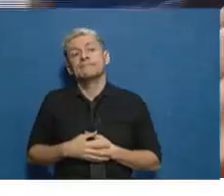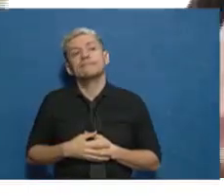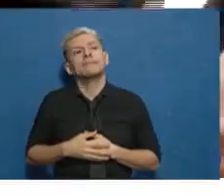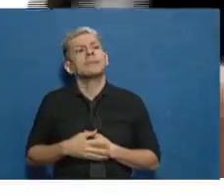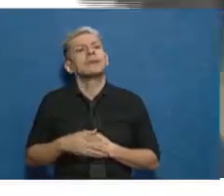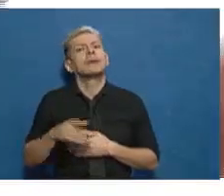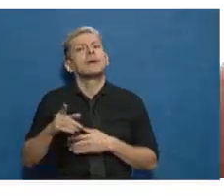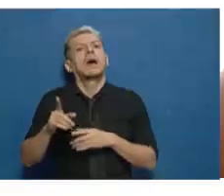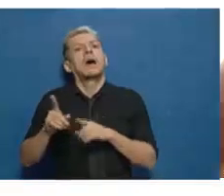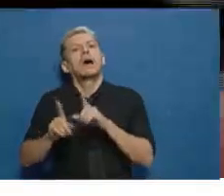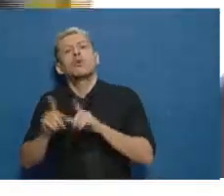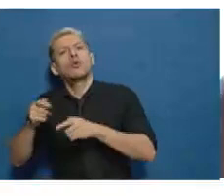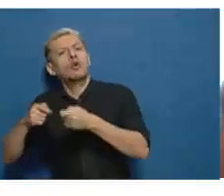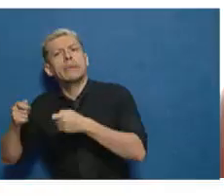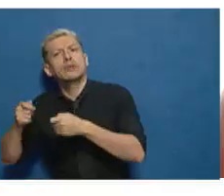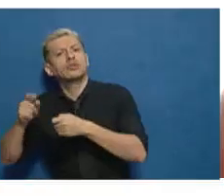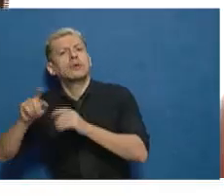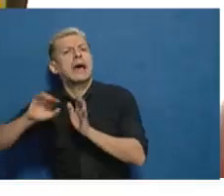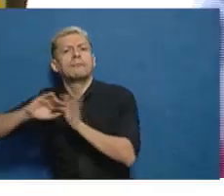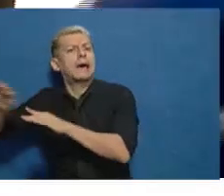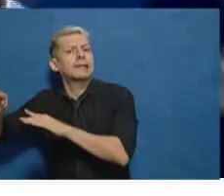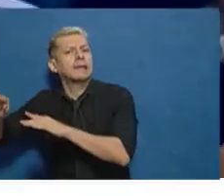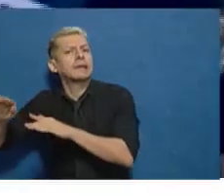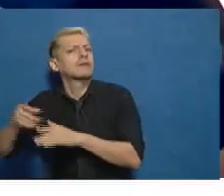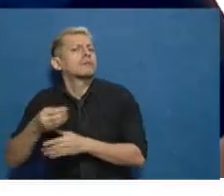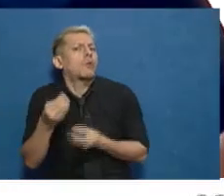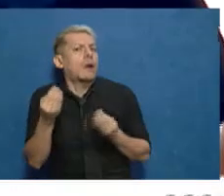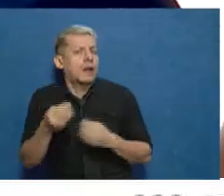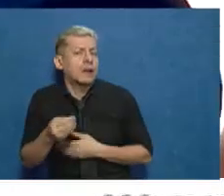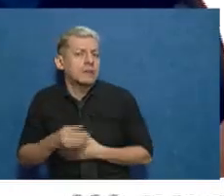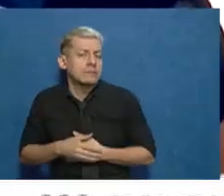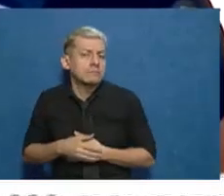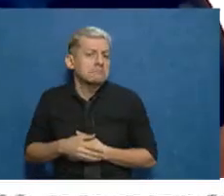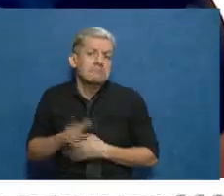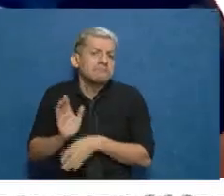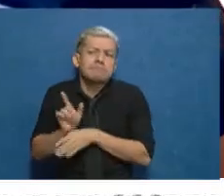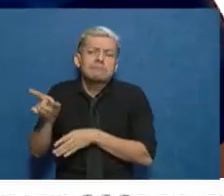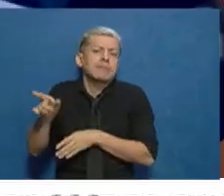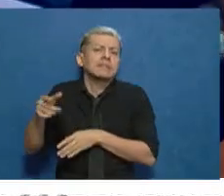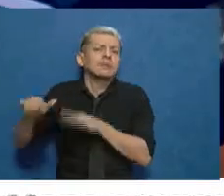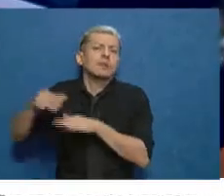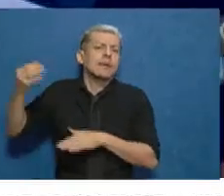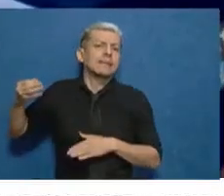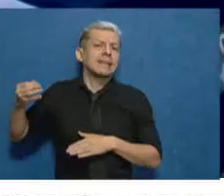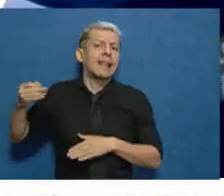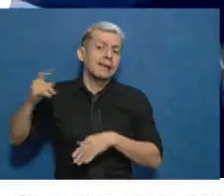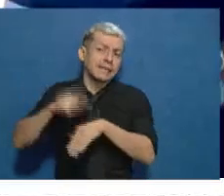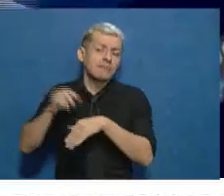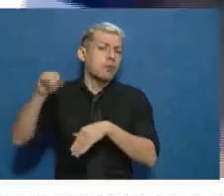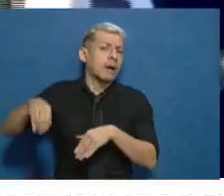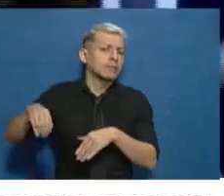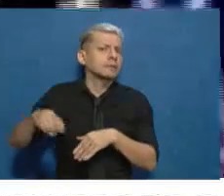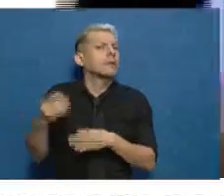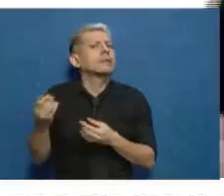Alín? ¿Qué comercios deberían ser la excepción? ¿Ustedes creen que tienen alguna situación particular y que deberían extenderse más tiempo o